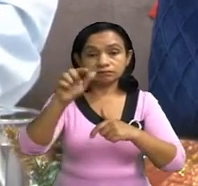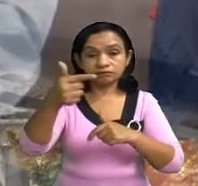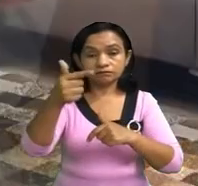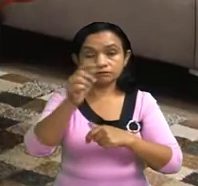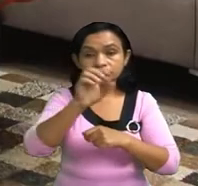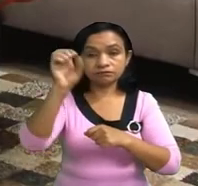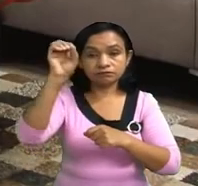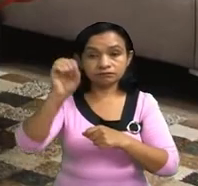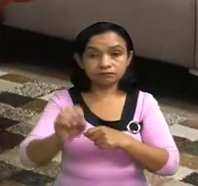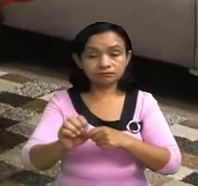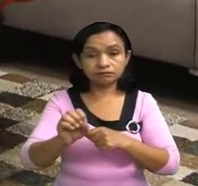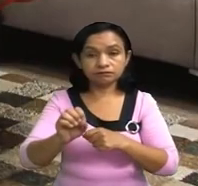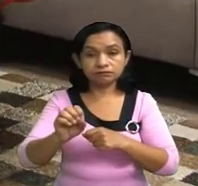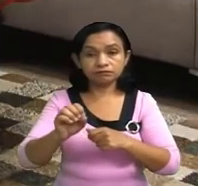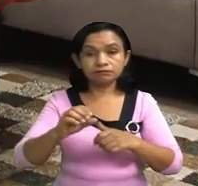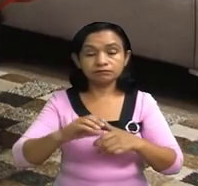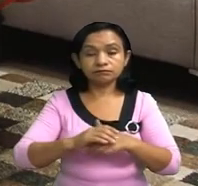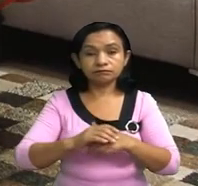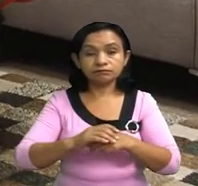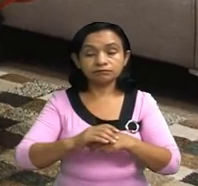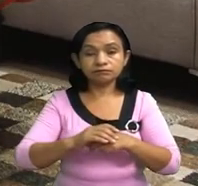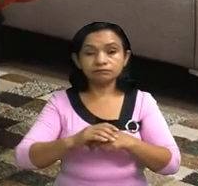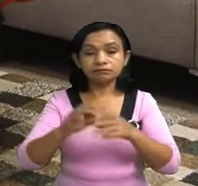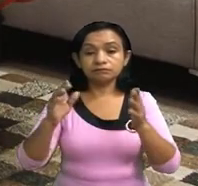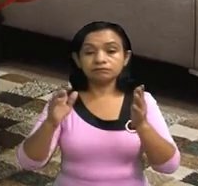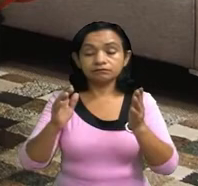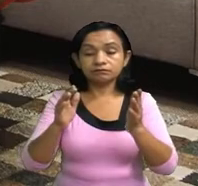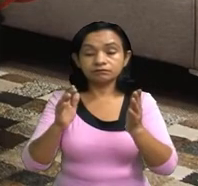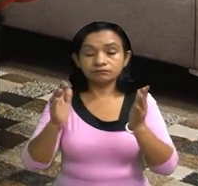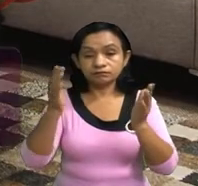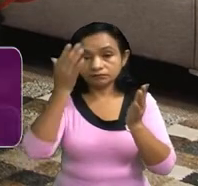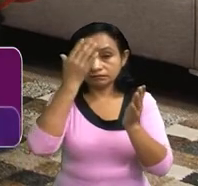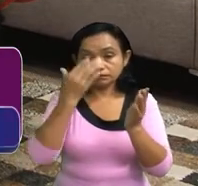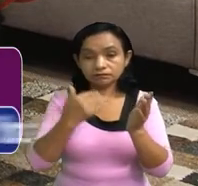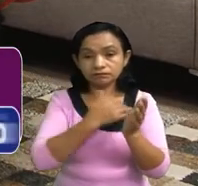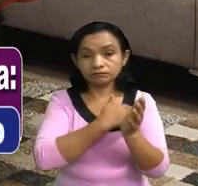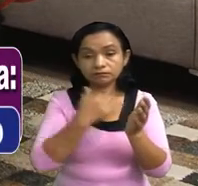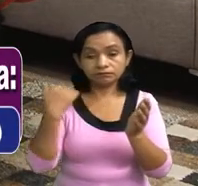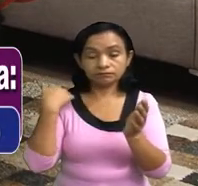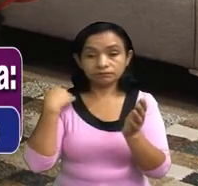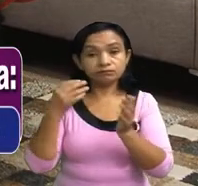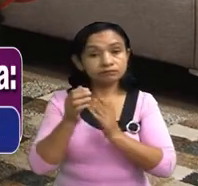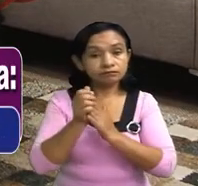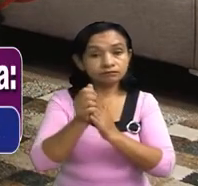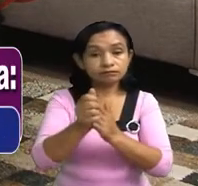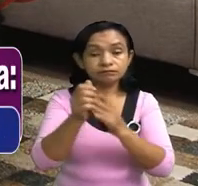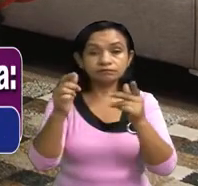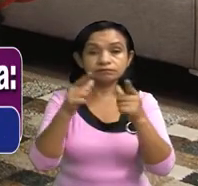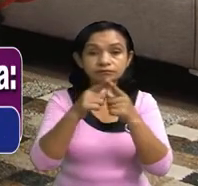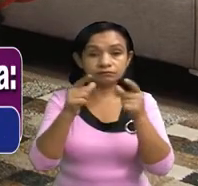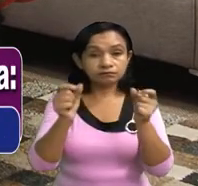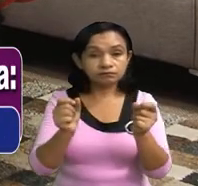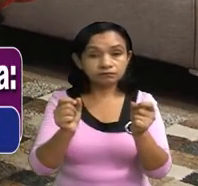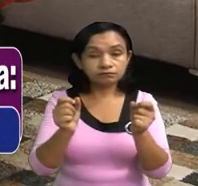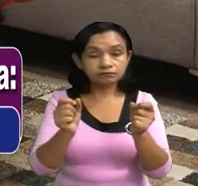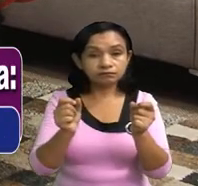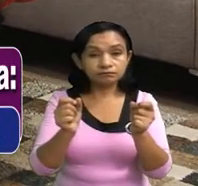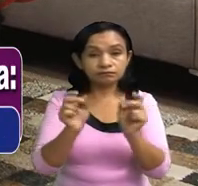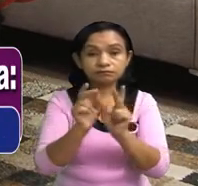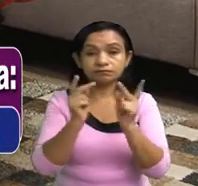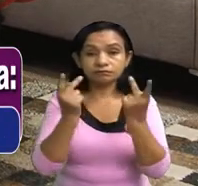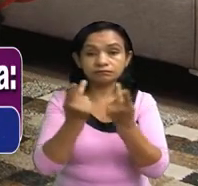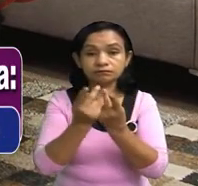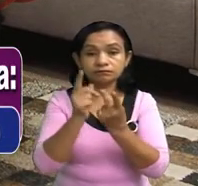37% de los cristianos católicos que se declaran seguidores en Managua, para una población de